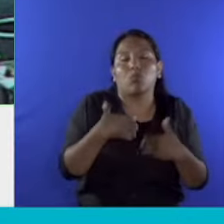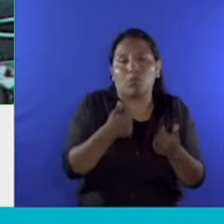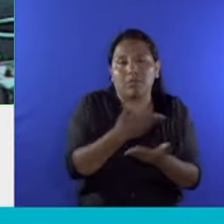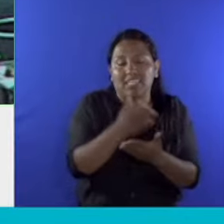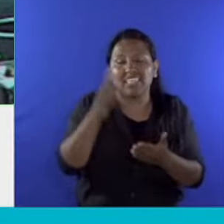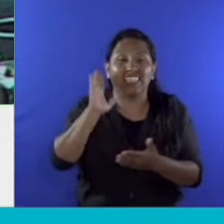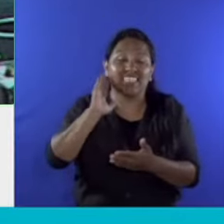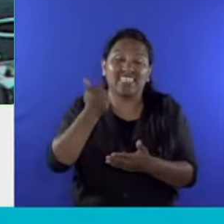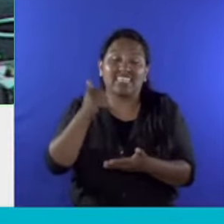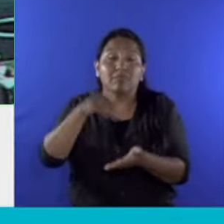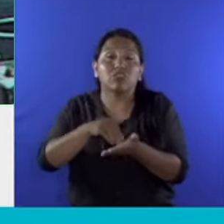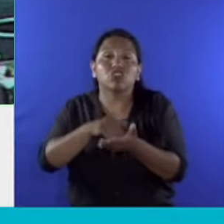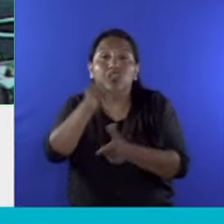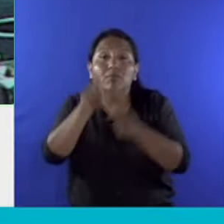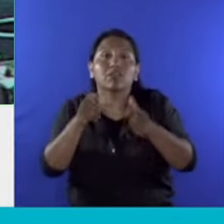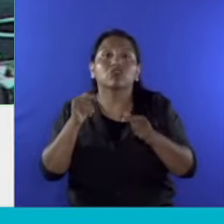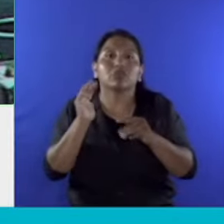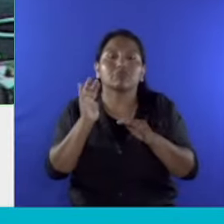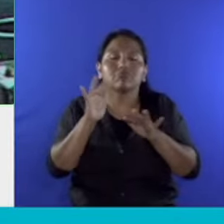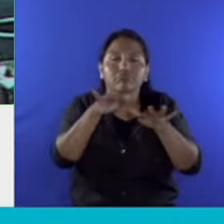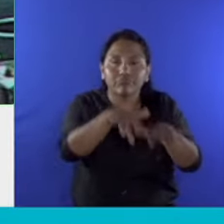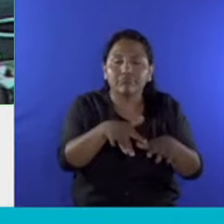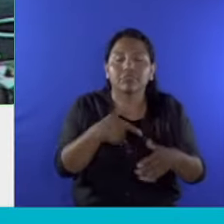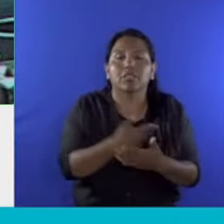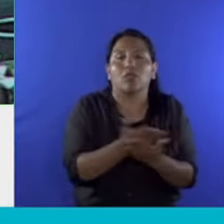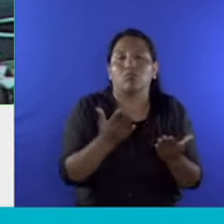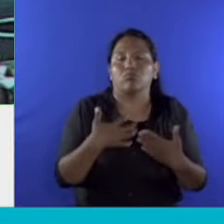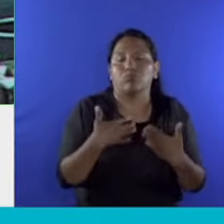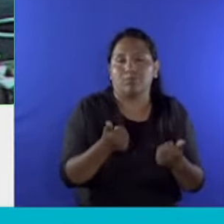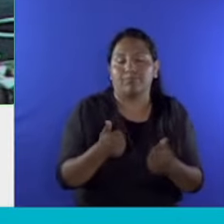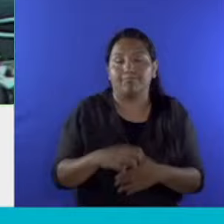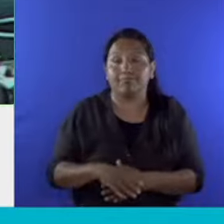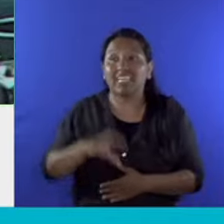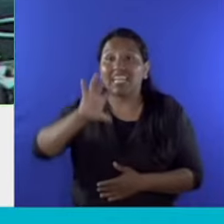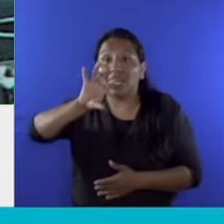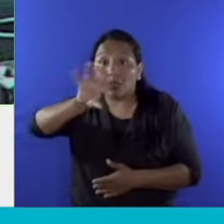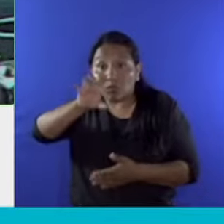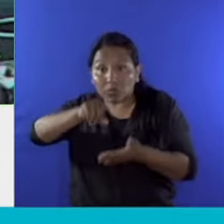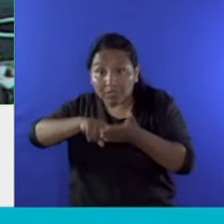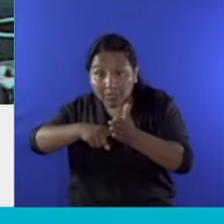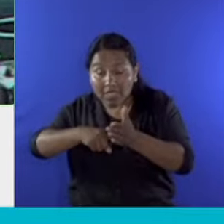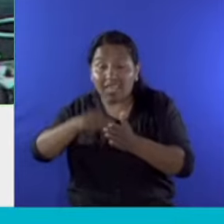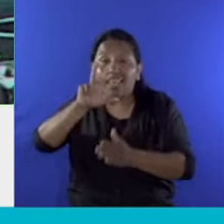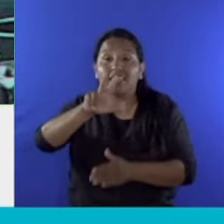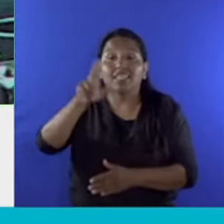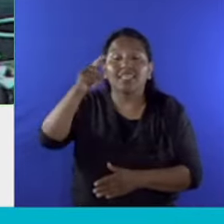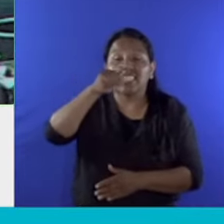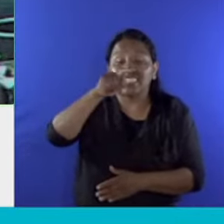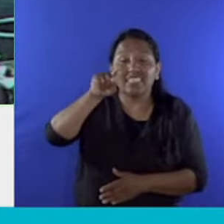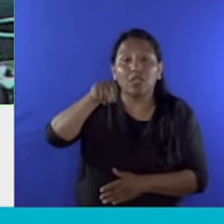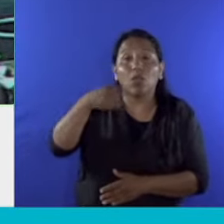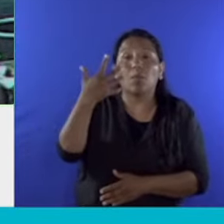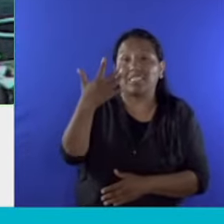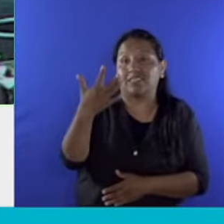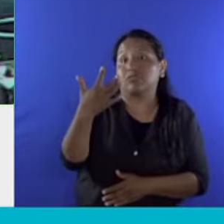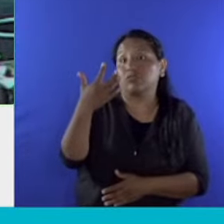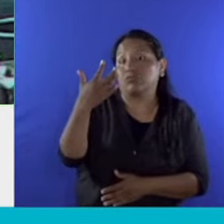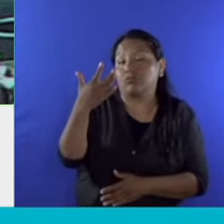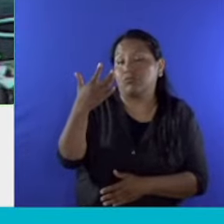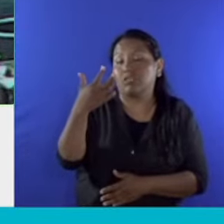16,5 millones de personas. En la provincia de Buenos Aires, el 37,5% de los